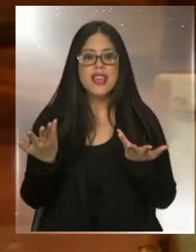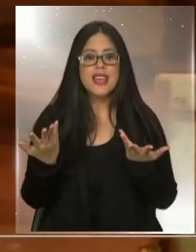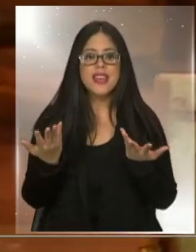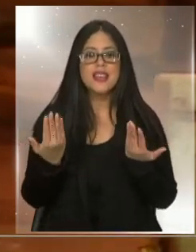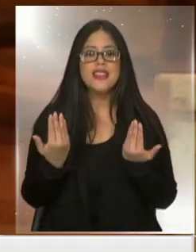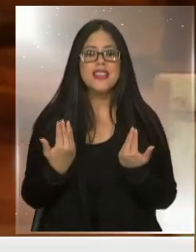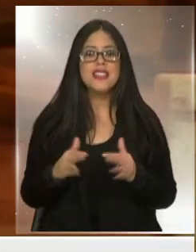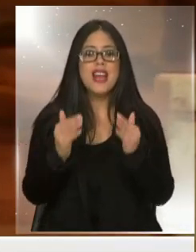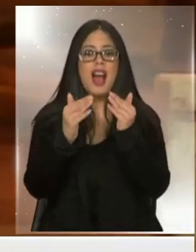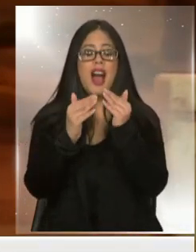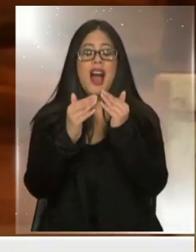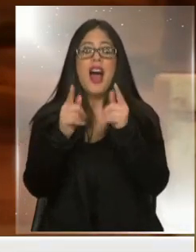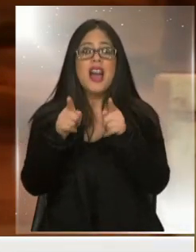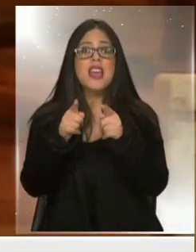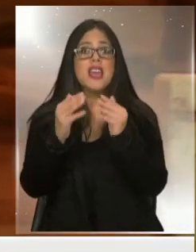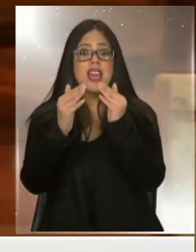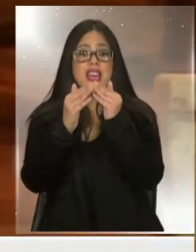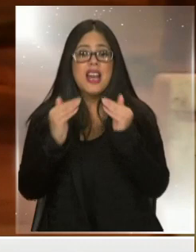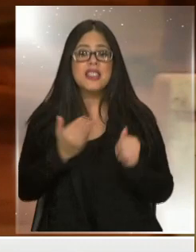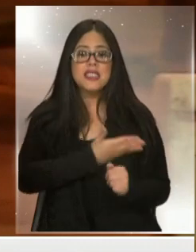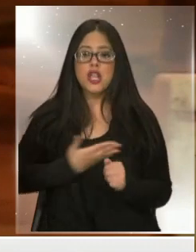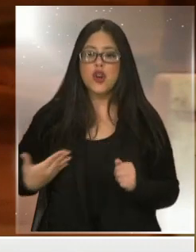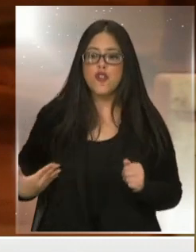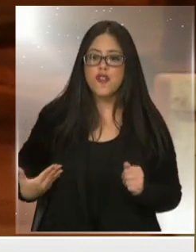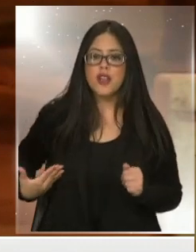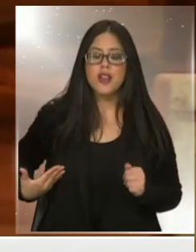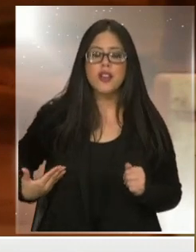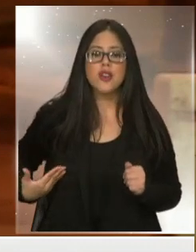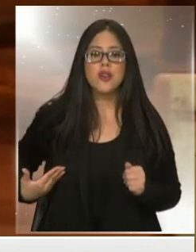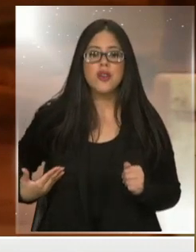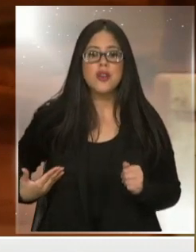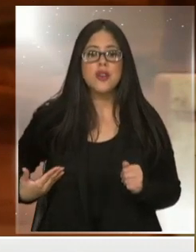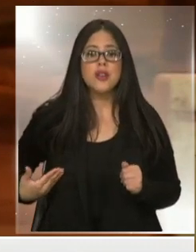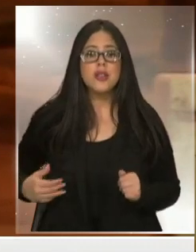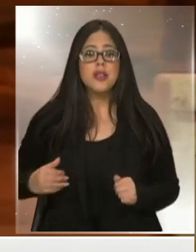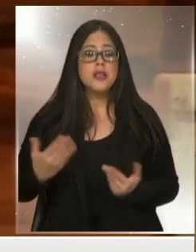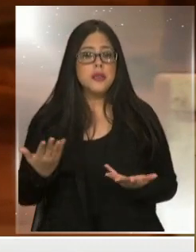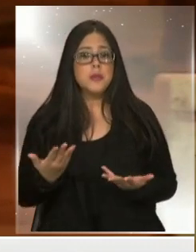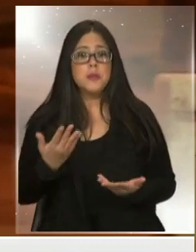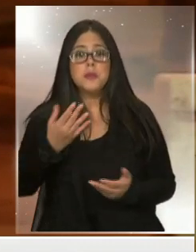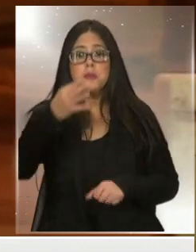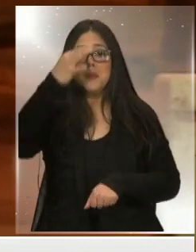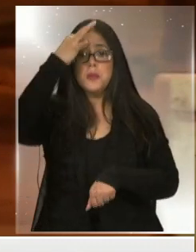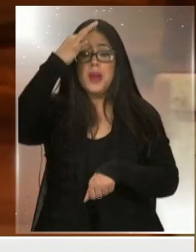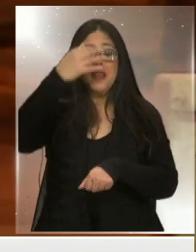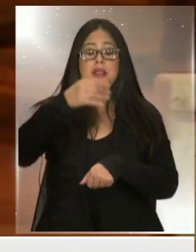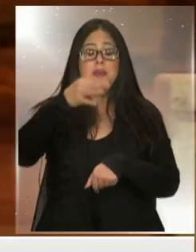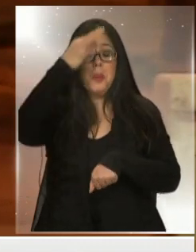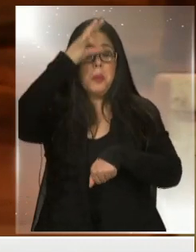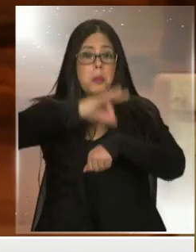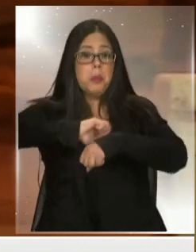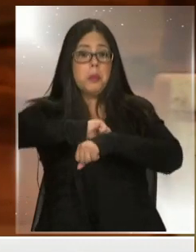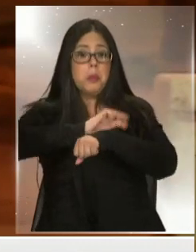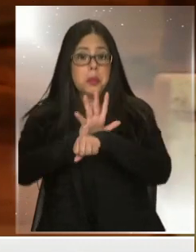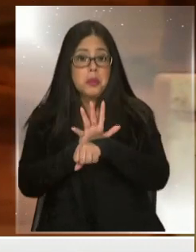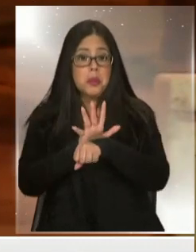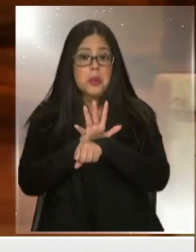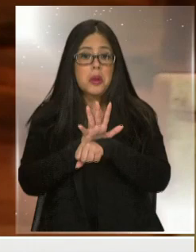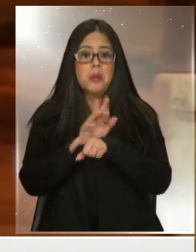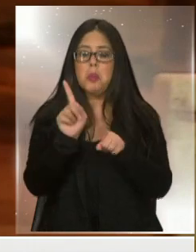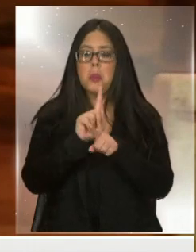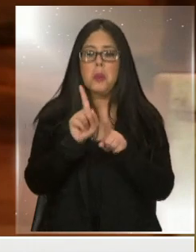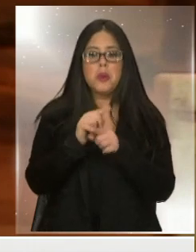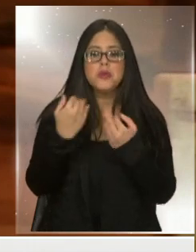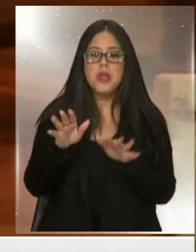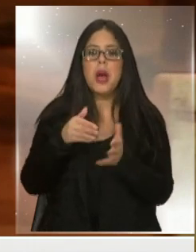en la ciudad de Washington, donde el mandatario pasó su primera noche tras haber recibido el alta médica del hospital militar